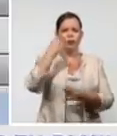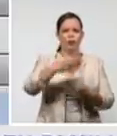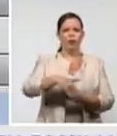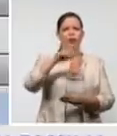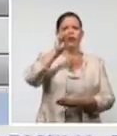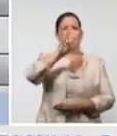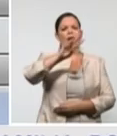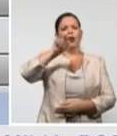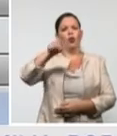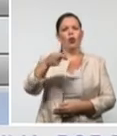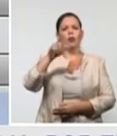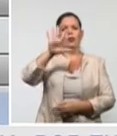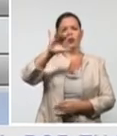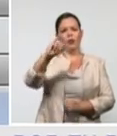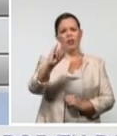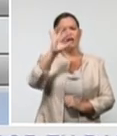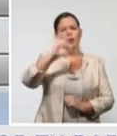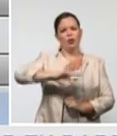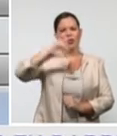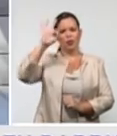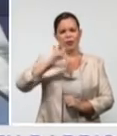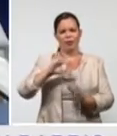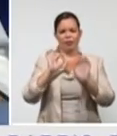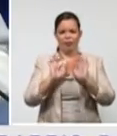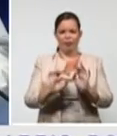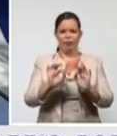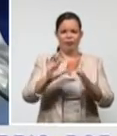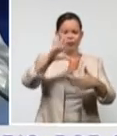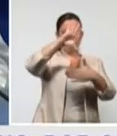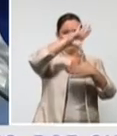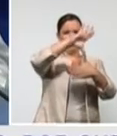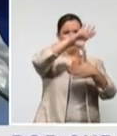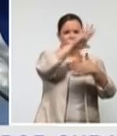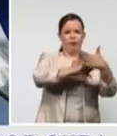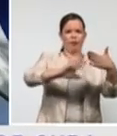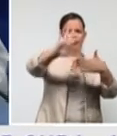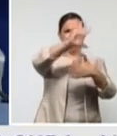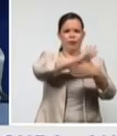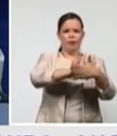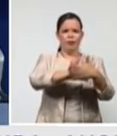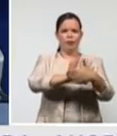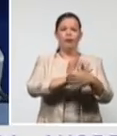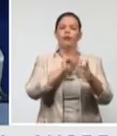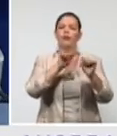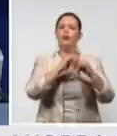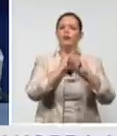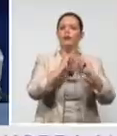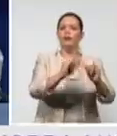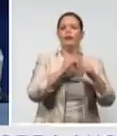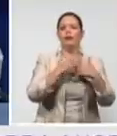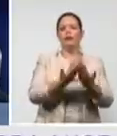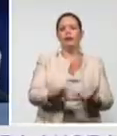3,56%. La región de las Américas reporta